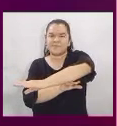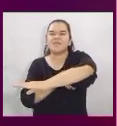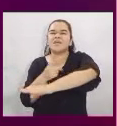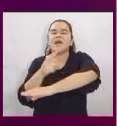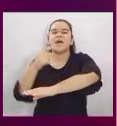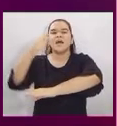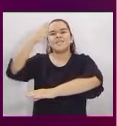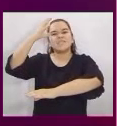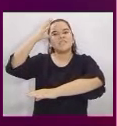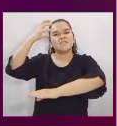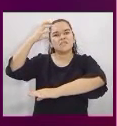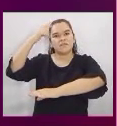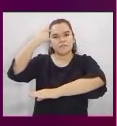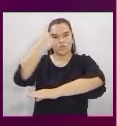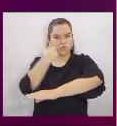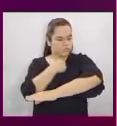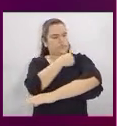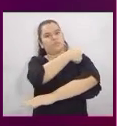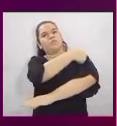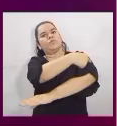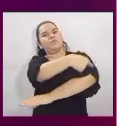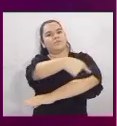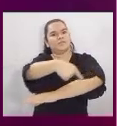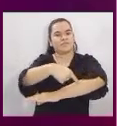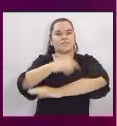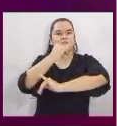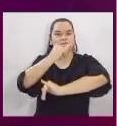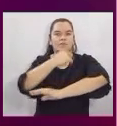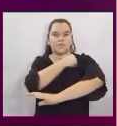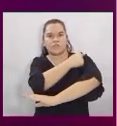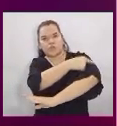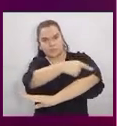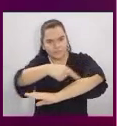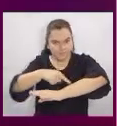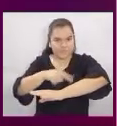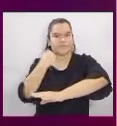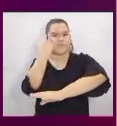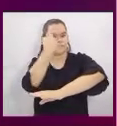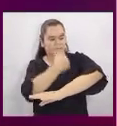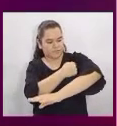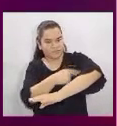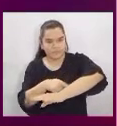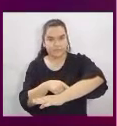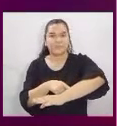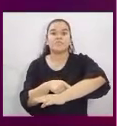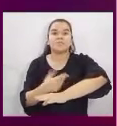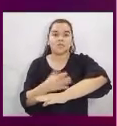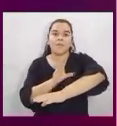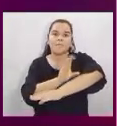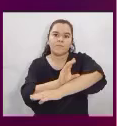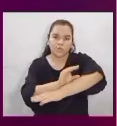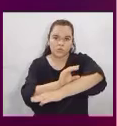vías nerviosas que permiten de alguna manera captar el estado del músculo, influir